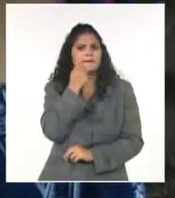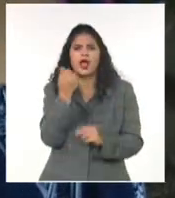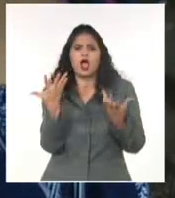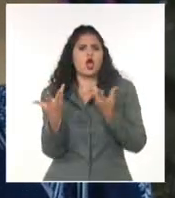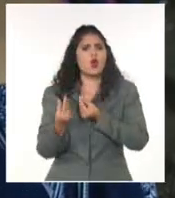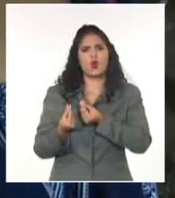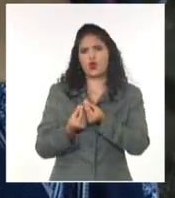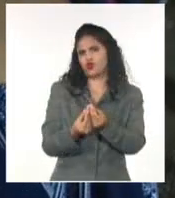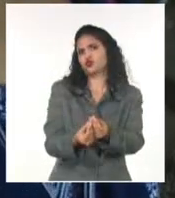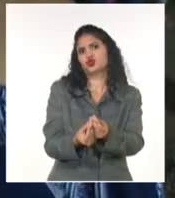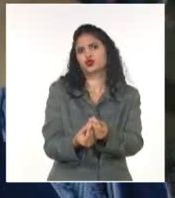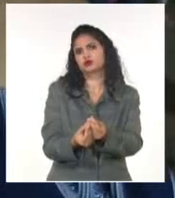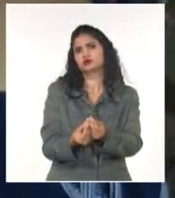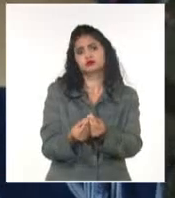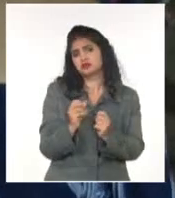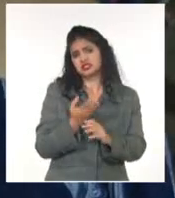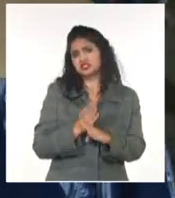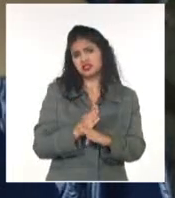nos une